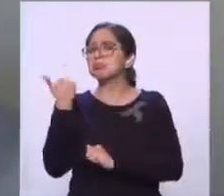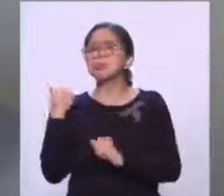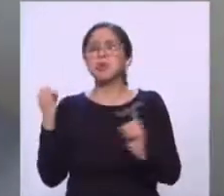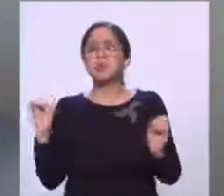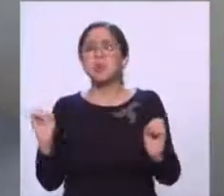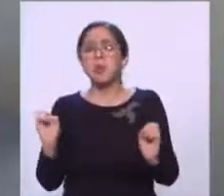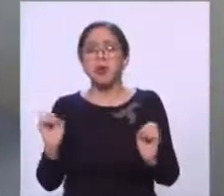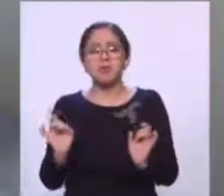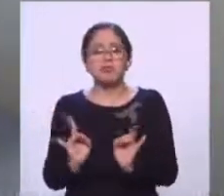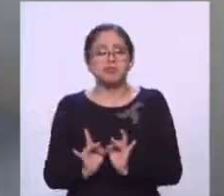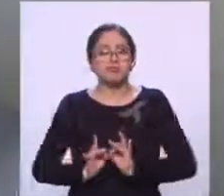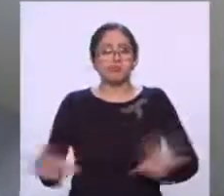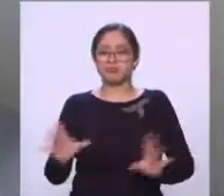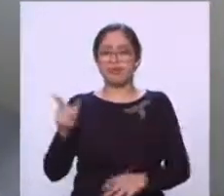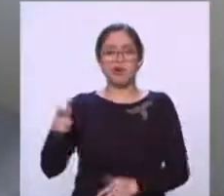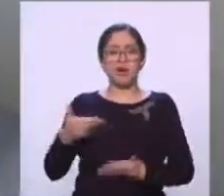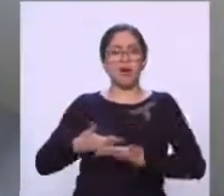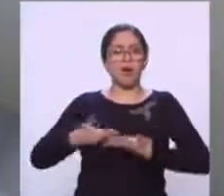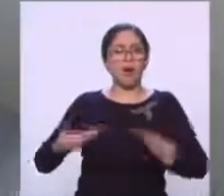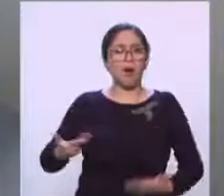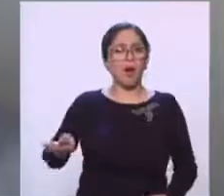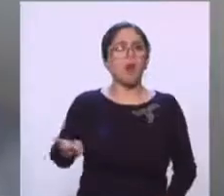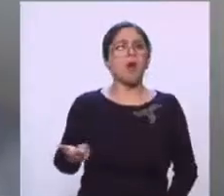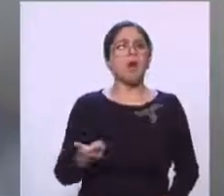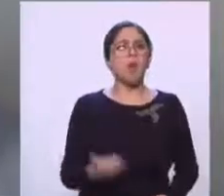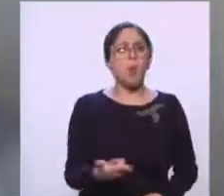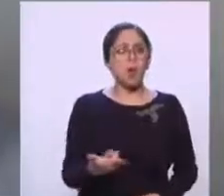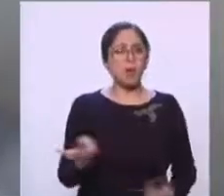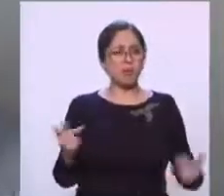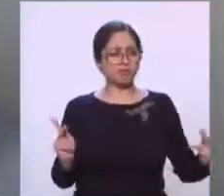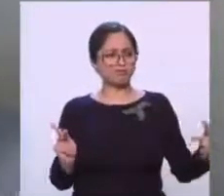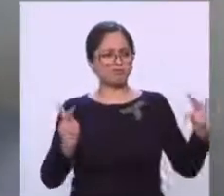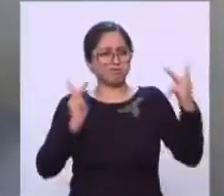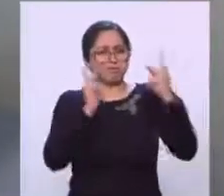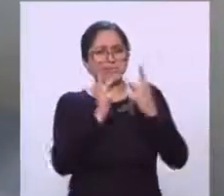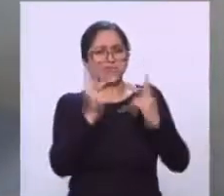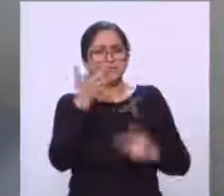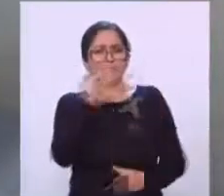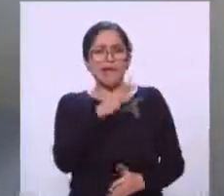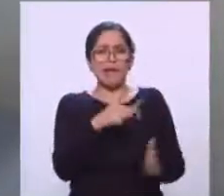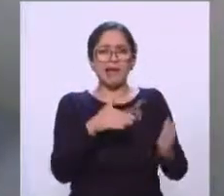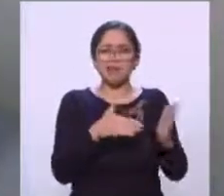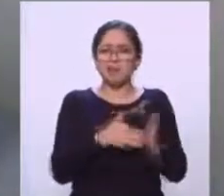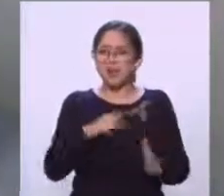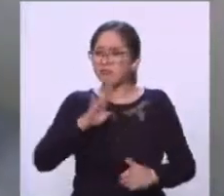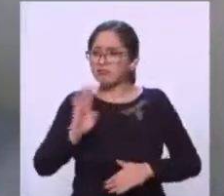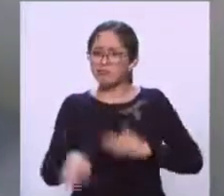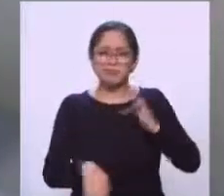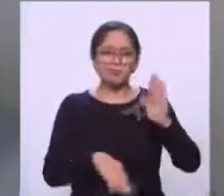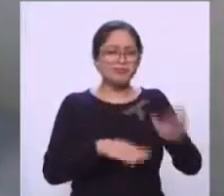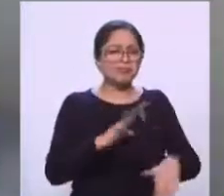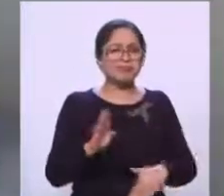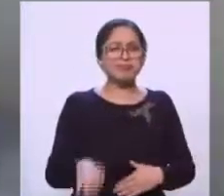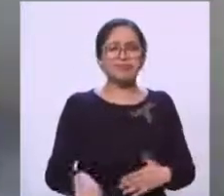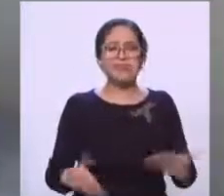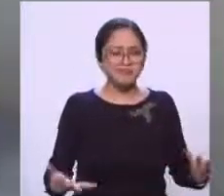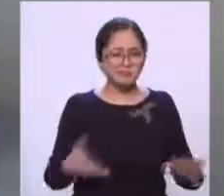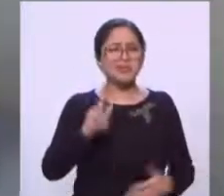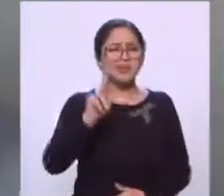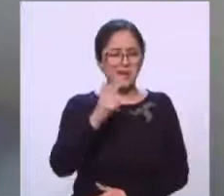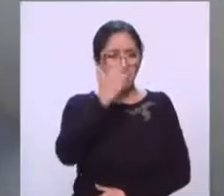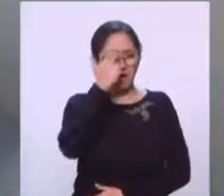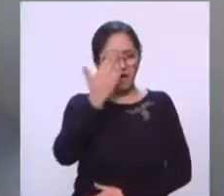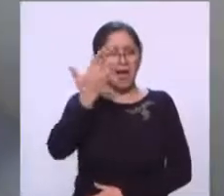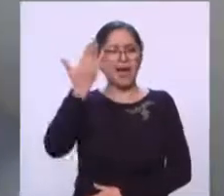ha acumulado el estado de Guanajuato. Y acá está ocurriendo lo que ya habíamos platicado en anteriores ocasiones con ustedes,